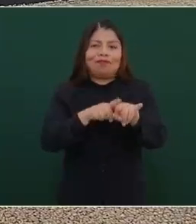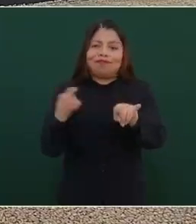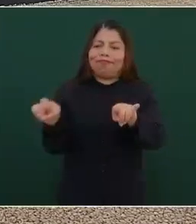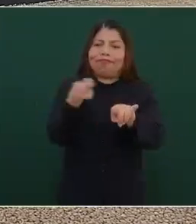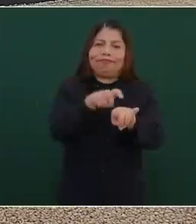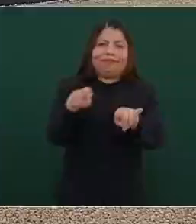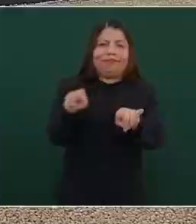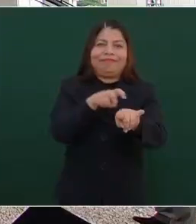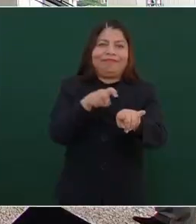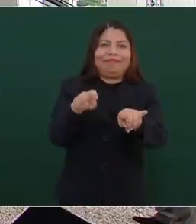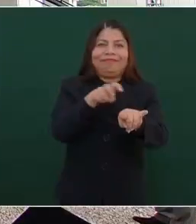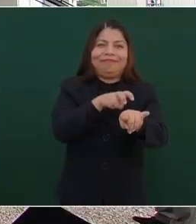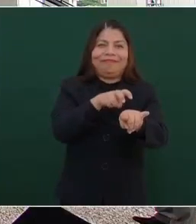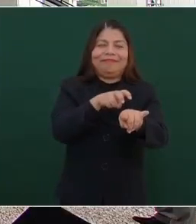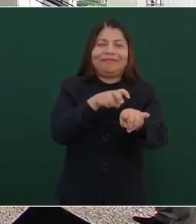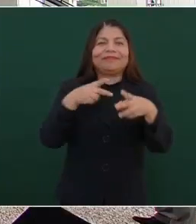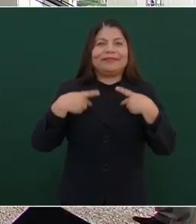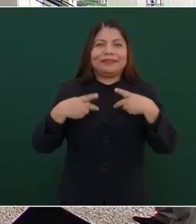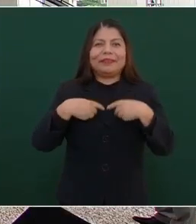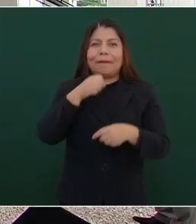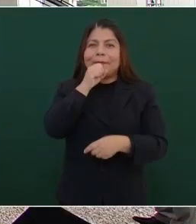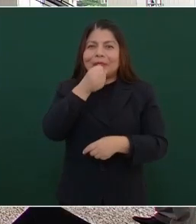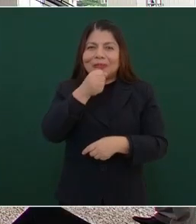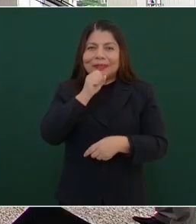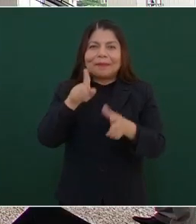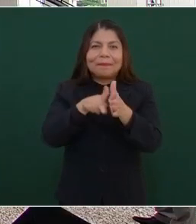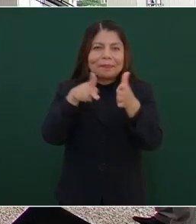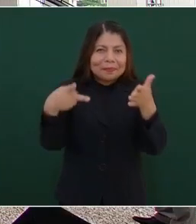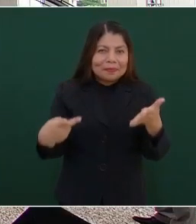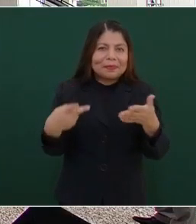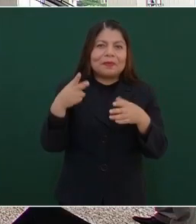Ustedes que siempre han estado, ¿no?,